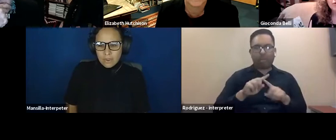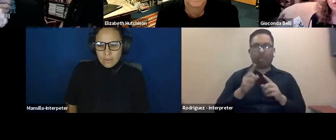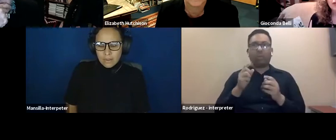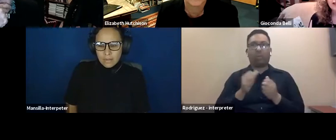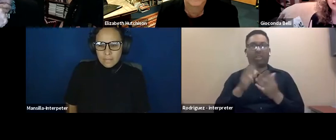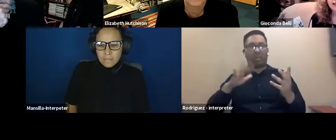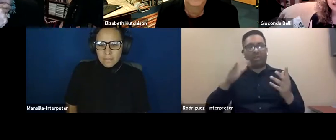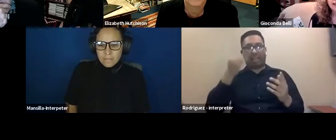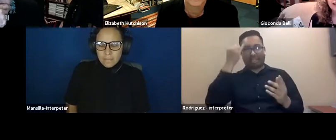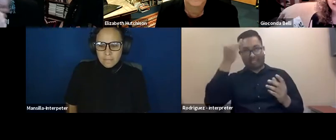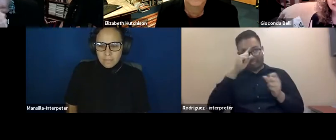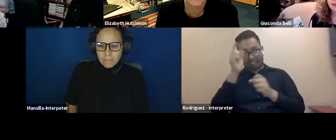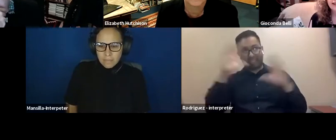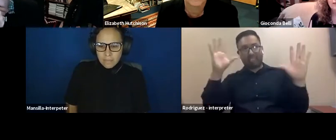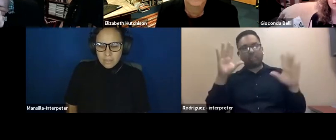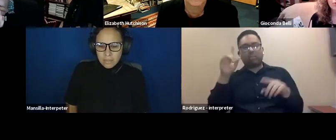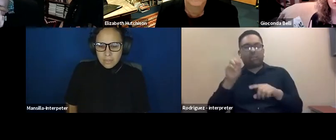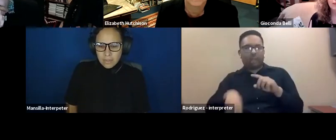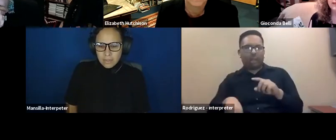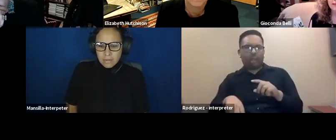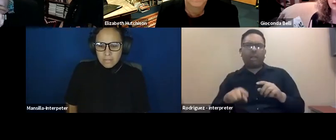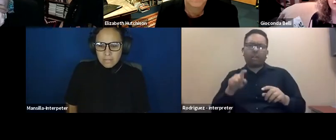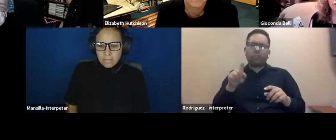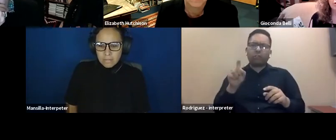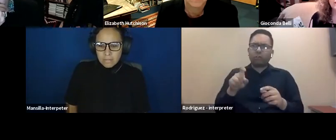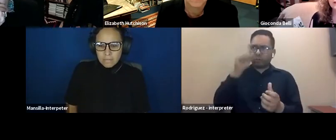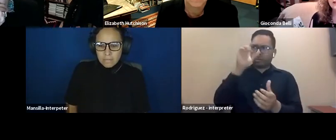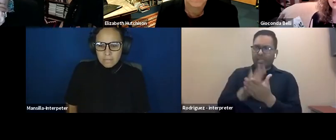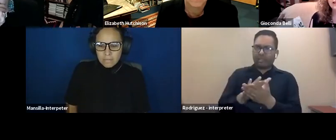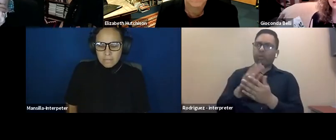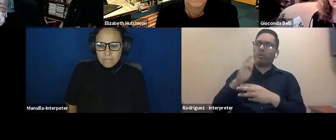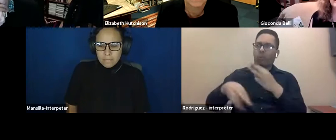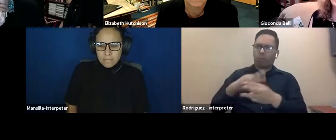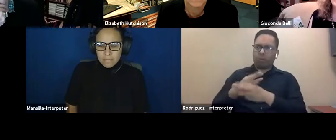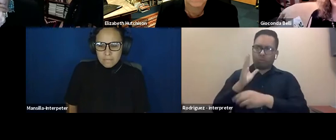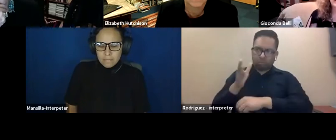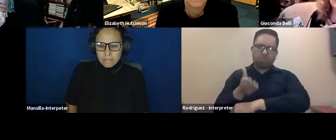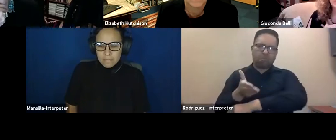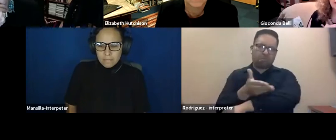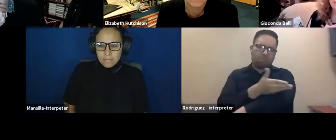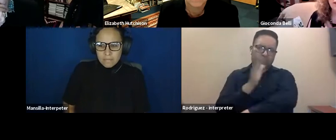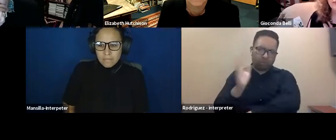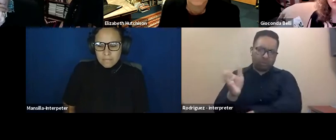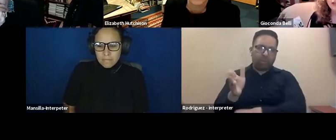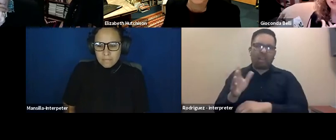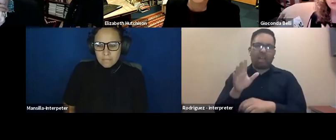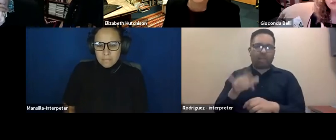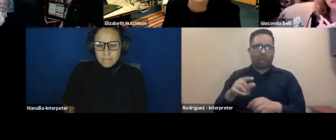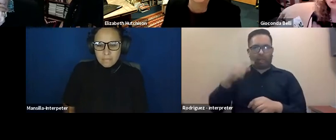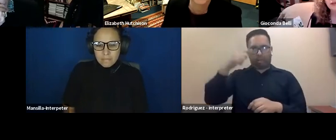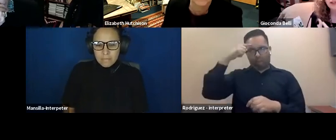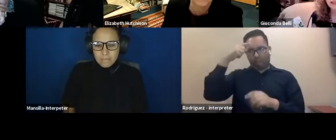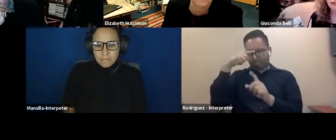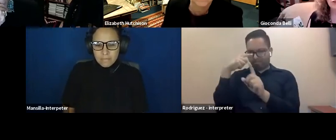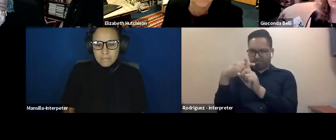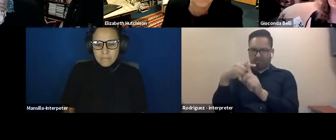pienso que uno tiene que creer en que el mundo va a ser mejor. Lo que pasa es que lo que tenemos, digamos, las personas que ya hemos